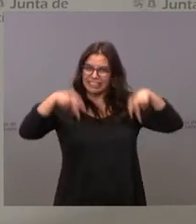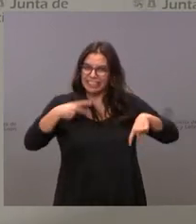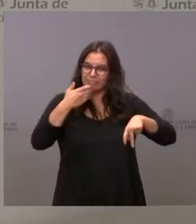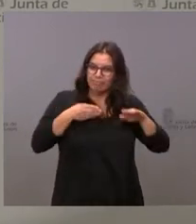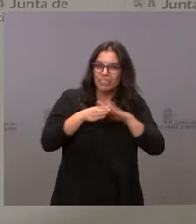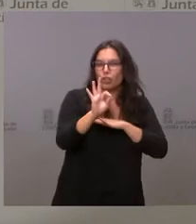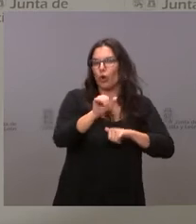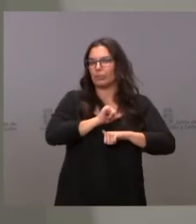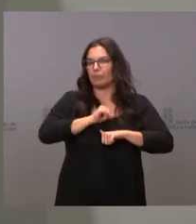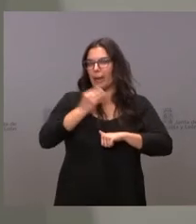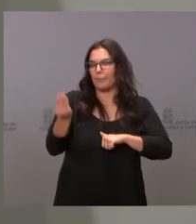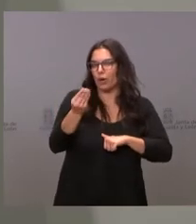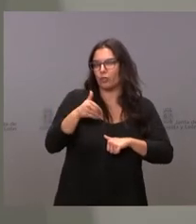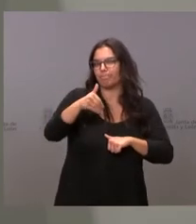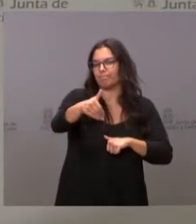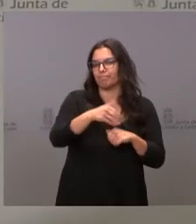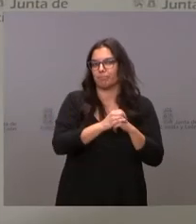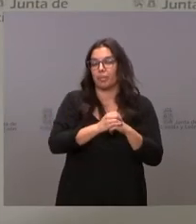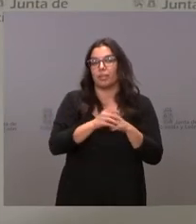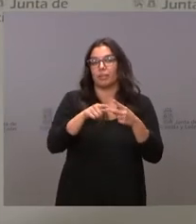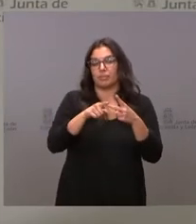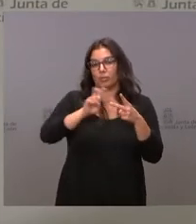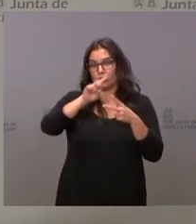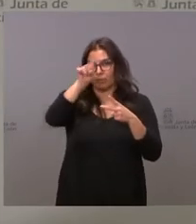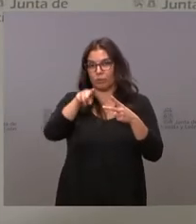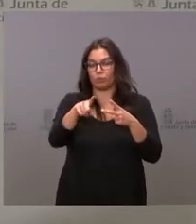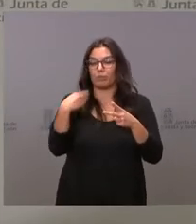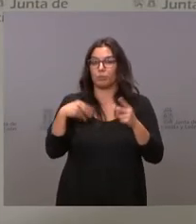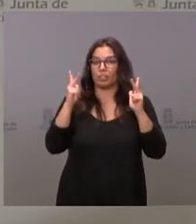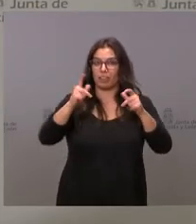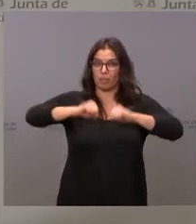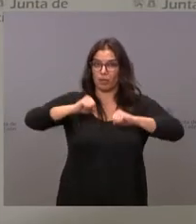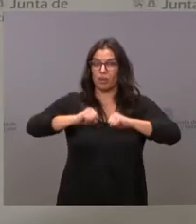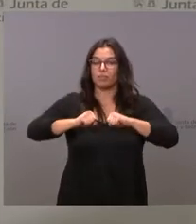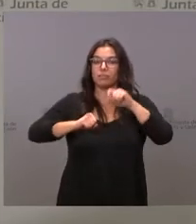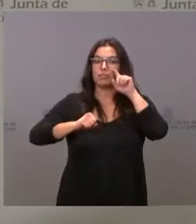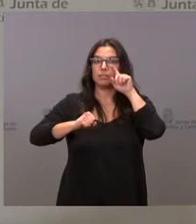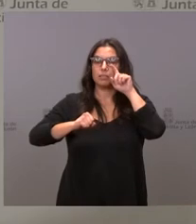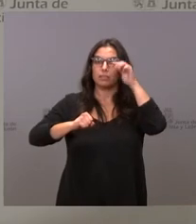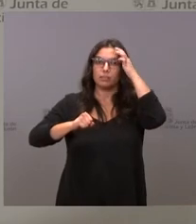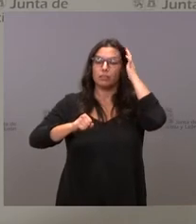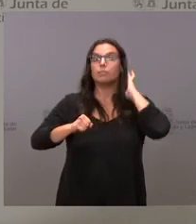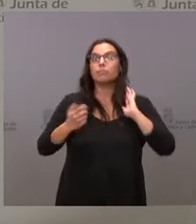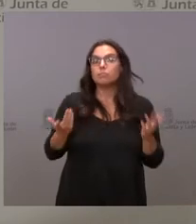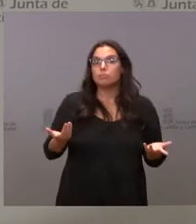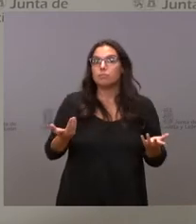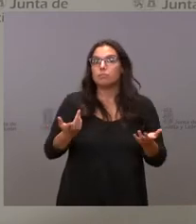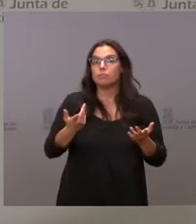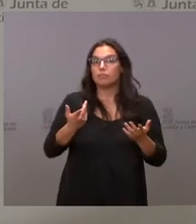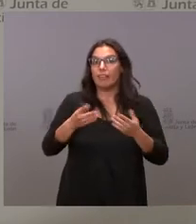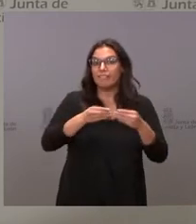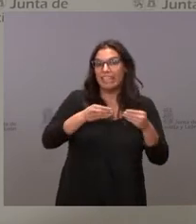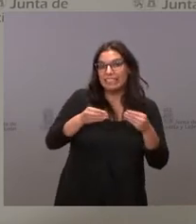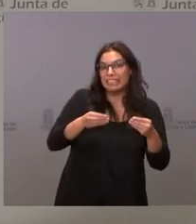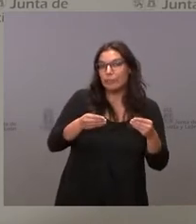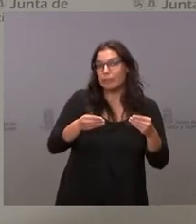un poco más? Y también en la misma línea, las residencias de mayores, no sé cuándo se van a relajar, un poquito más